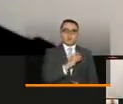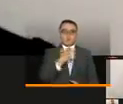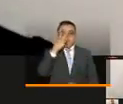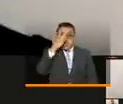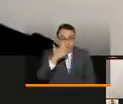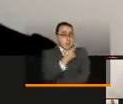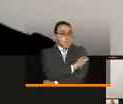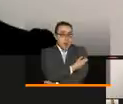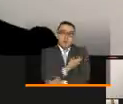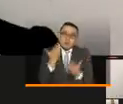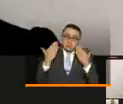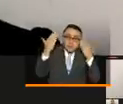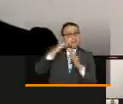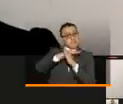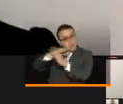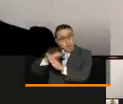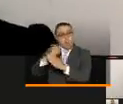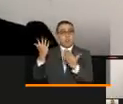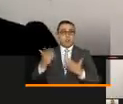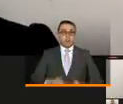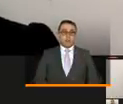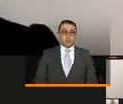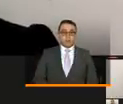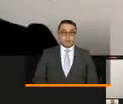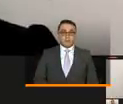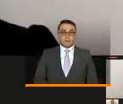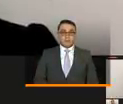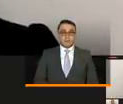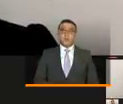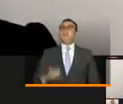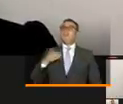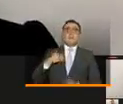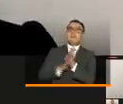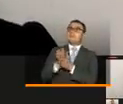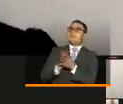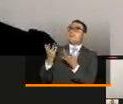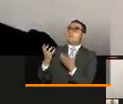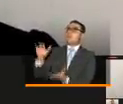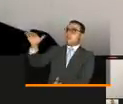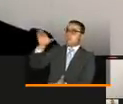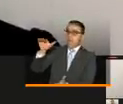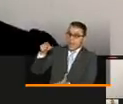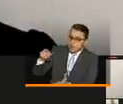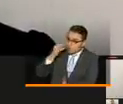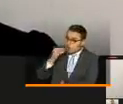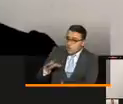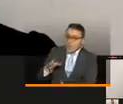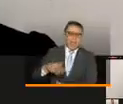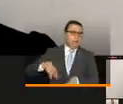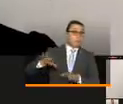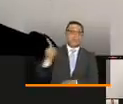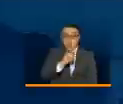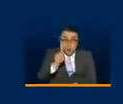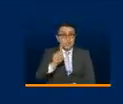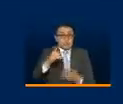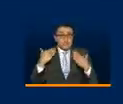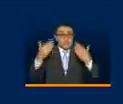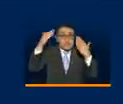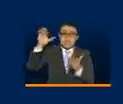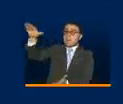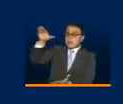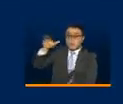seguras. De lo contrario, créanme, colombianos, que no estaríamos ávidos de recibir estas vacunas en la primera fase. Muchas gracias. Doctora Lina,